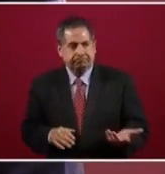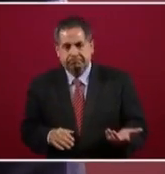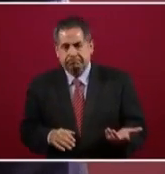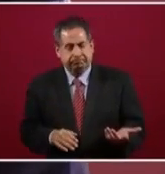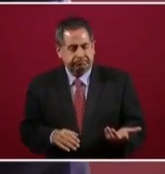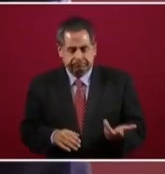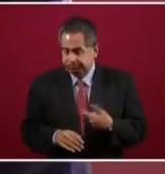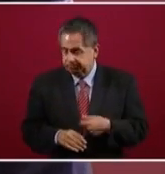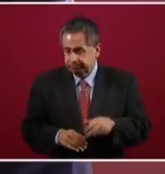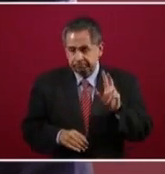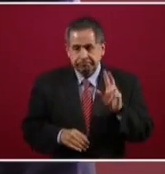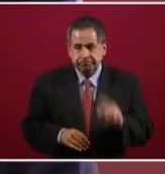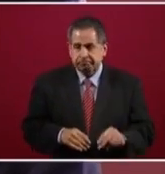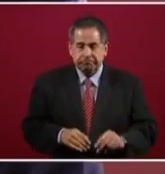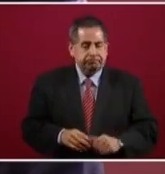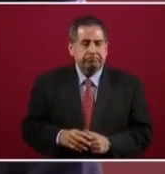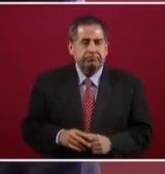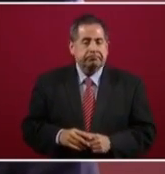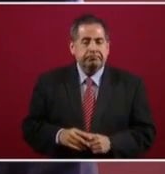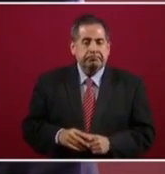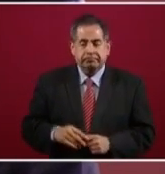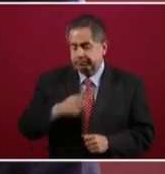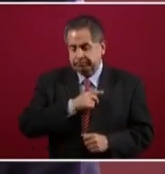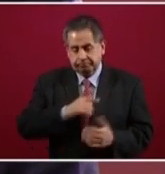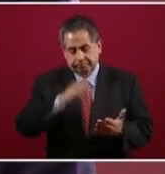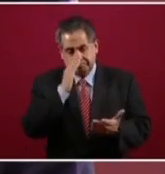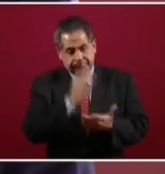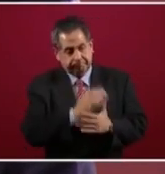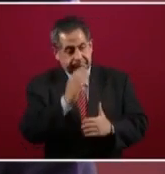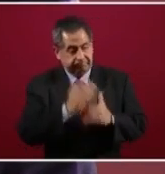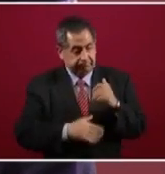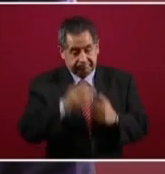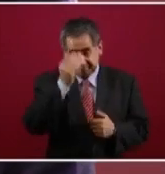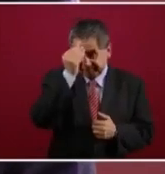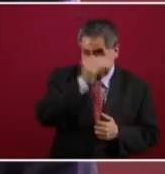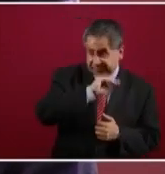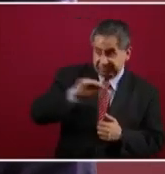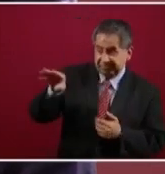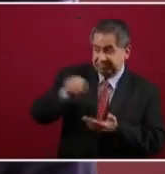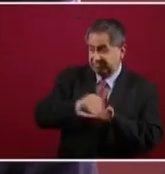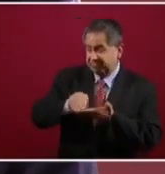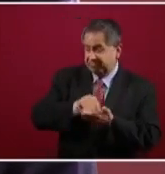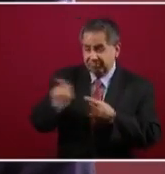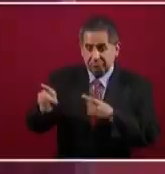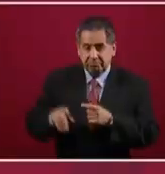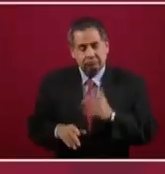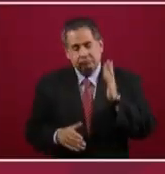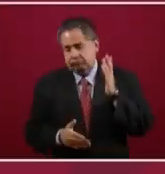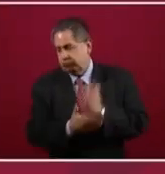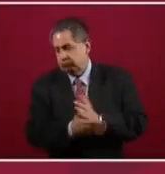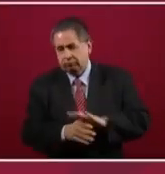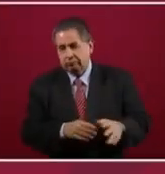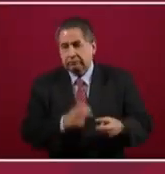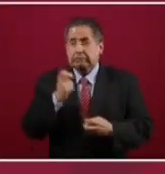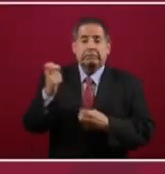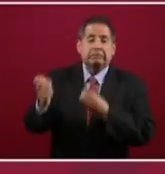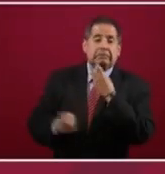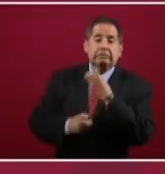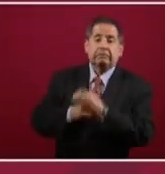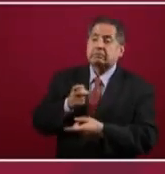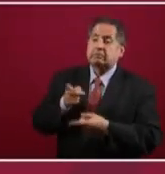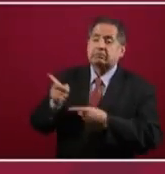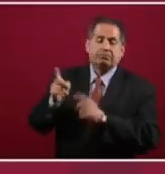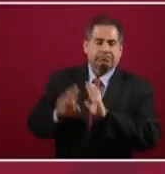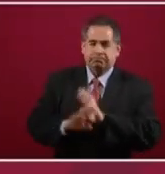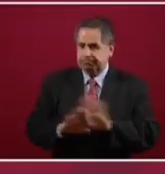tenemos ya que acabar con las calumnias, con la difamación